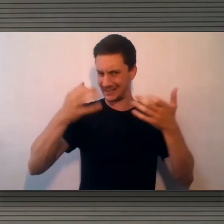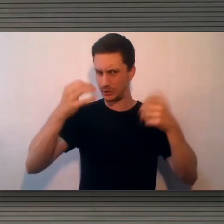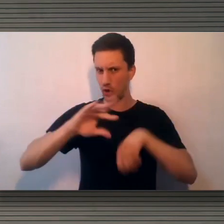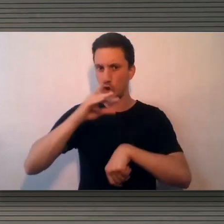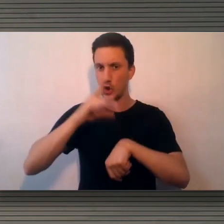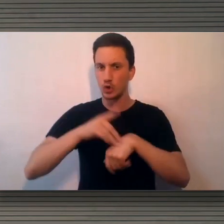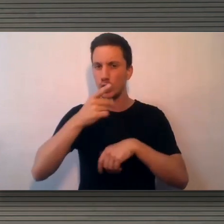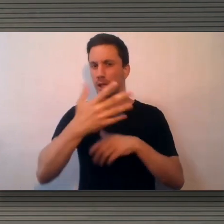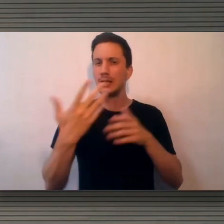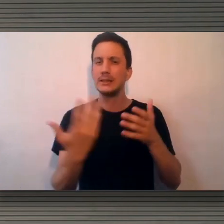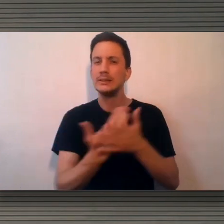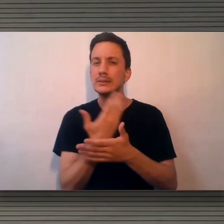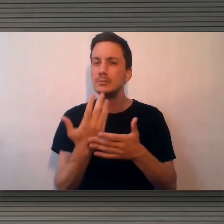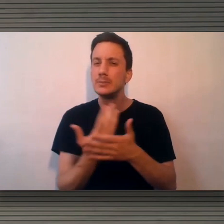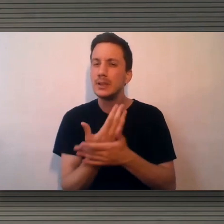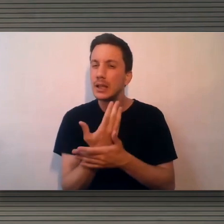más